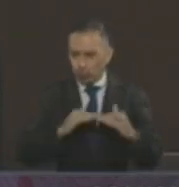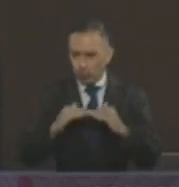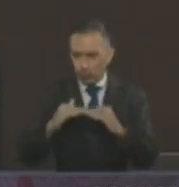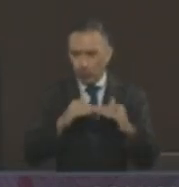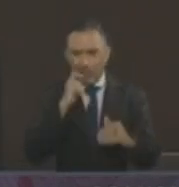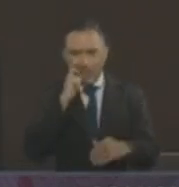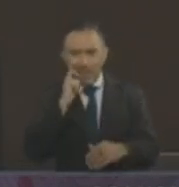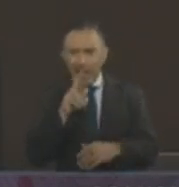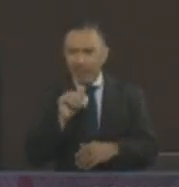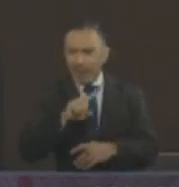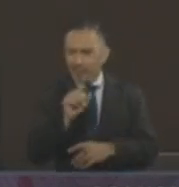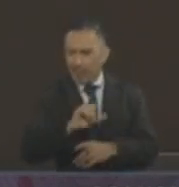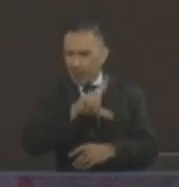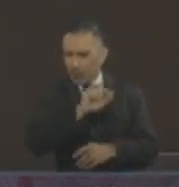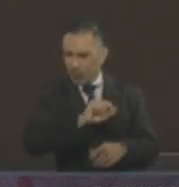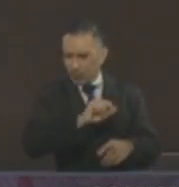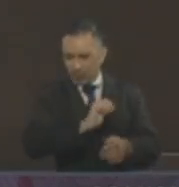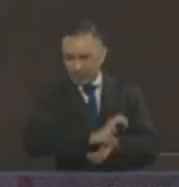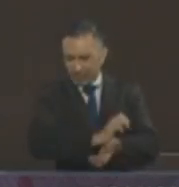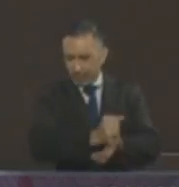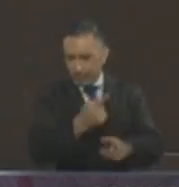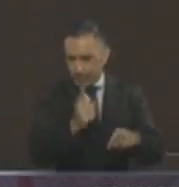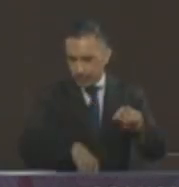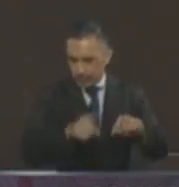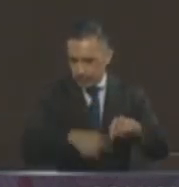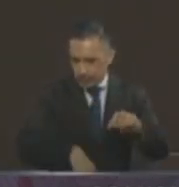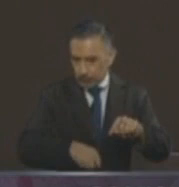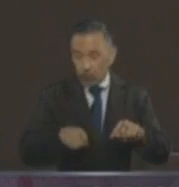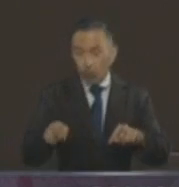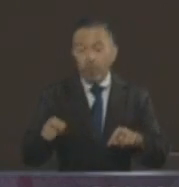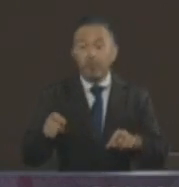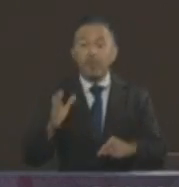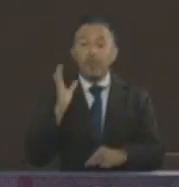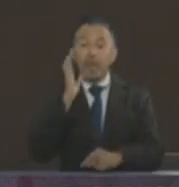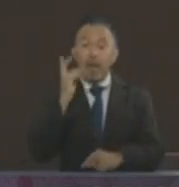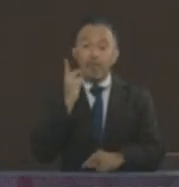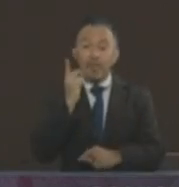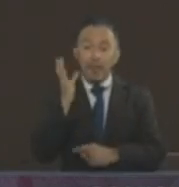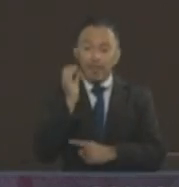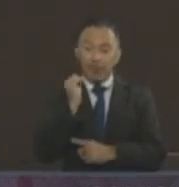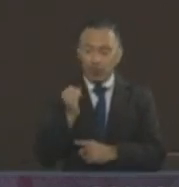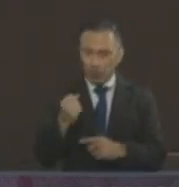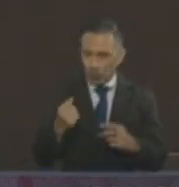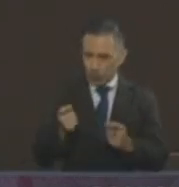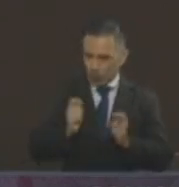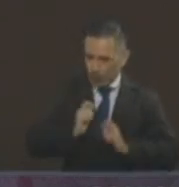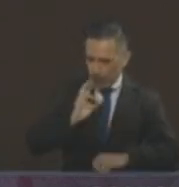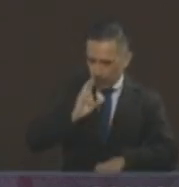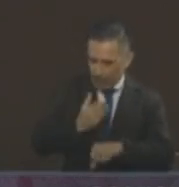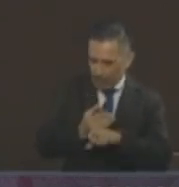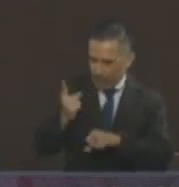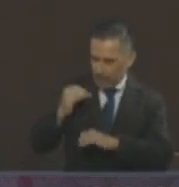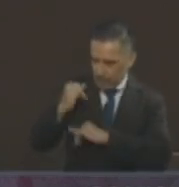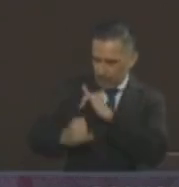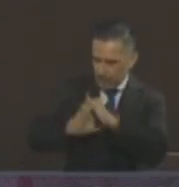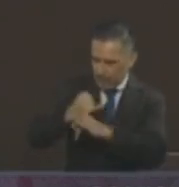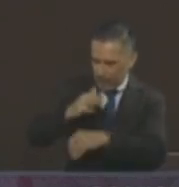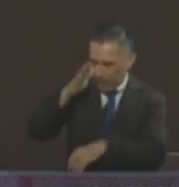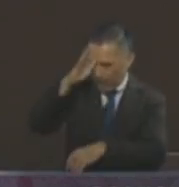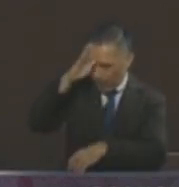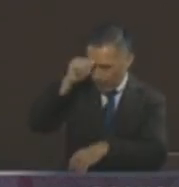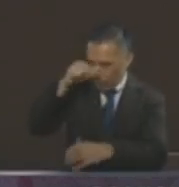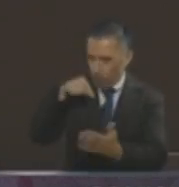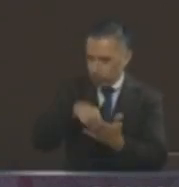el papel del poder legislativo es uno de los grandes acuerdos de la agenda internacional y es vigilar que se